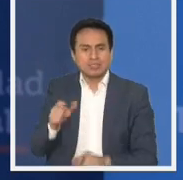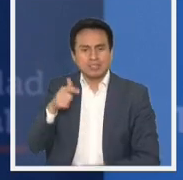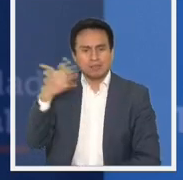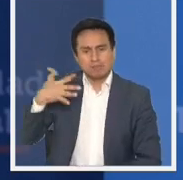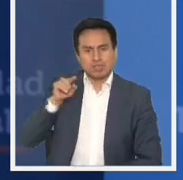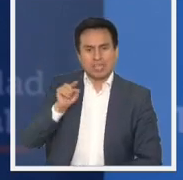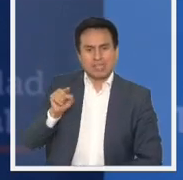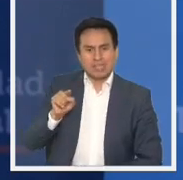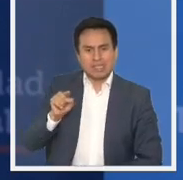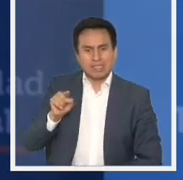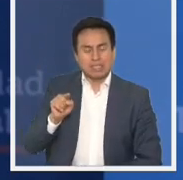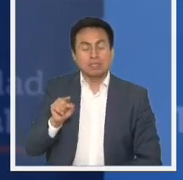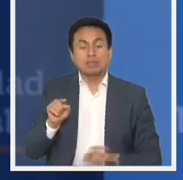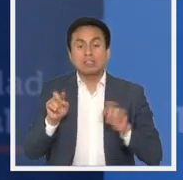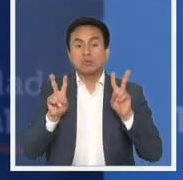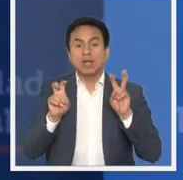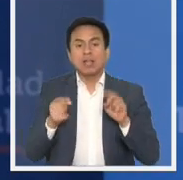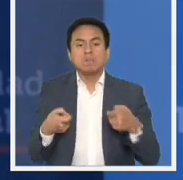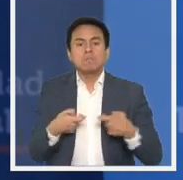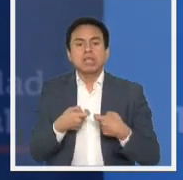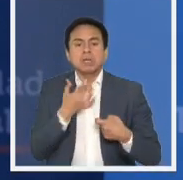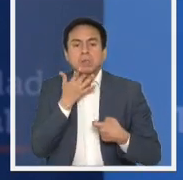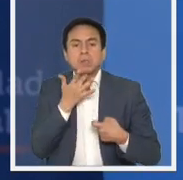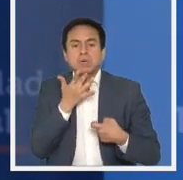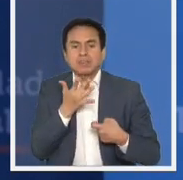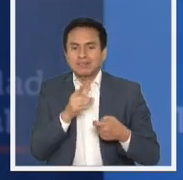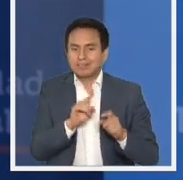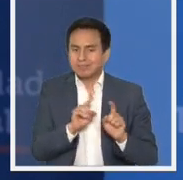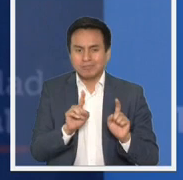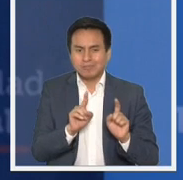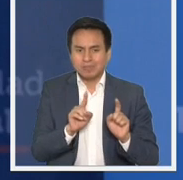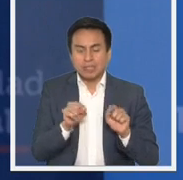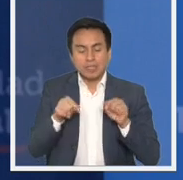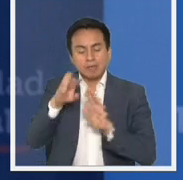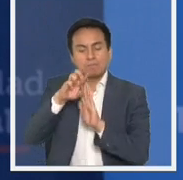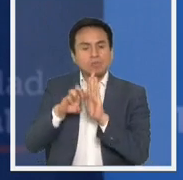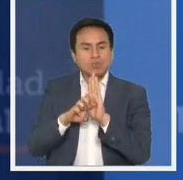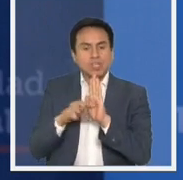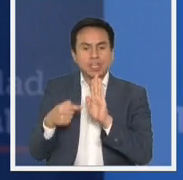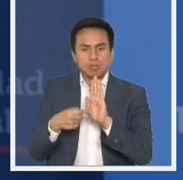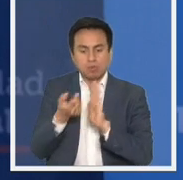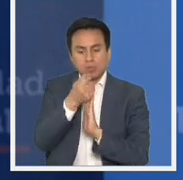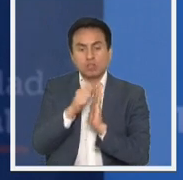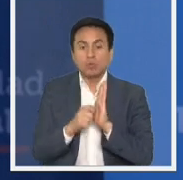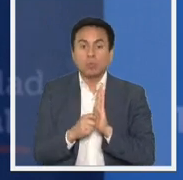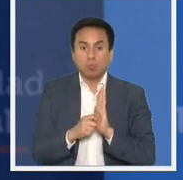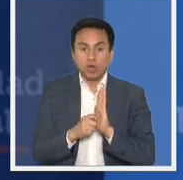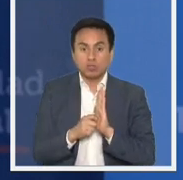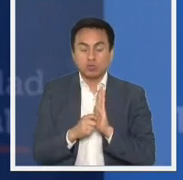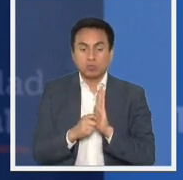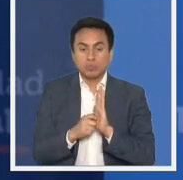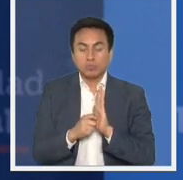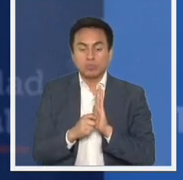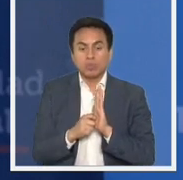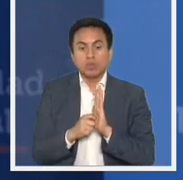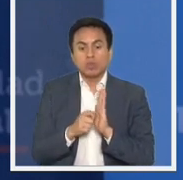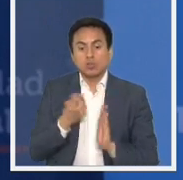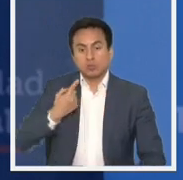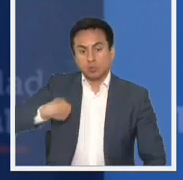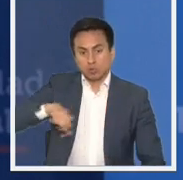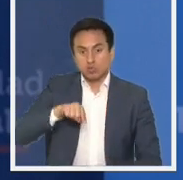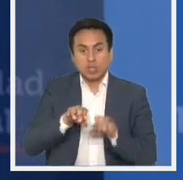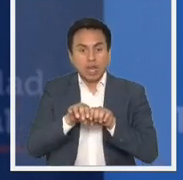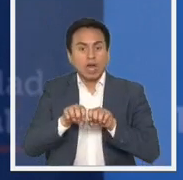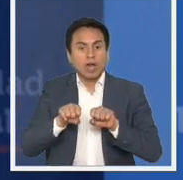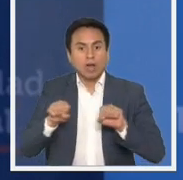Esto no se trata de la pelea chica en este proyecto de presupuesto en el que Hemos llegado a